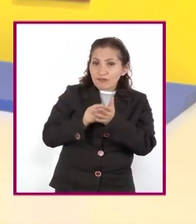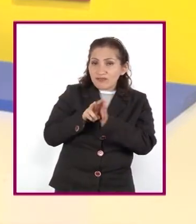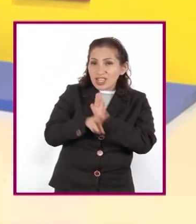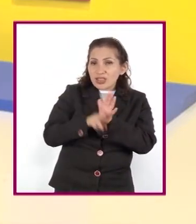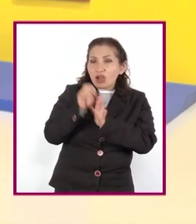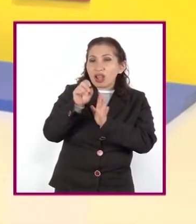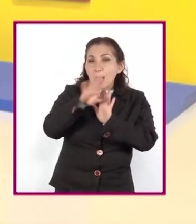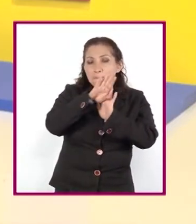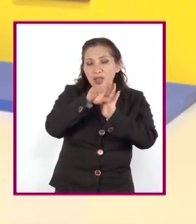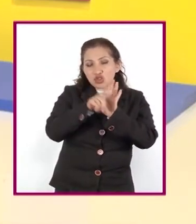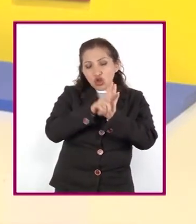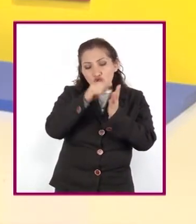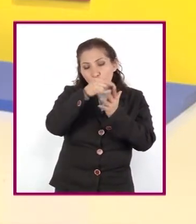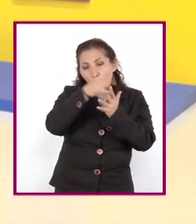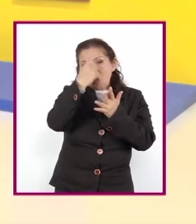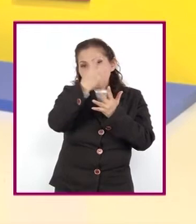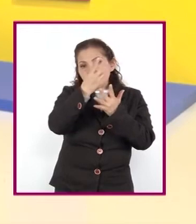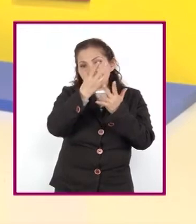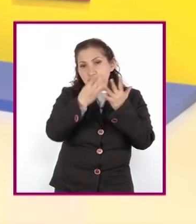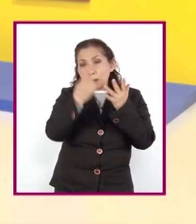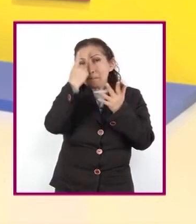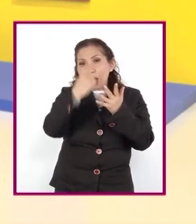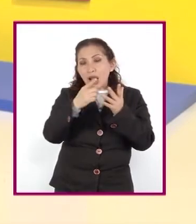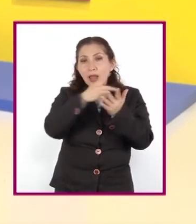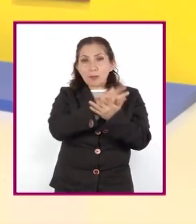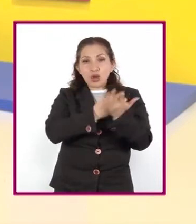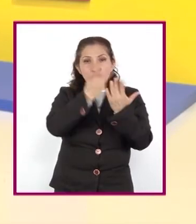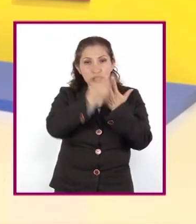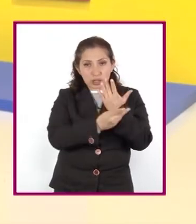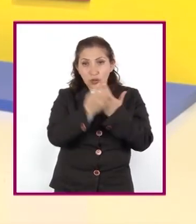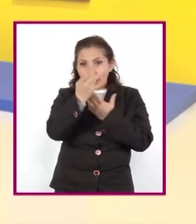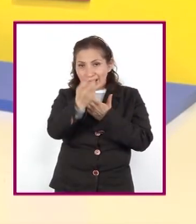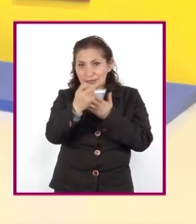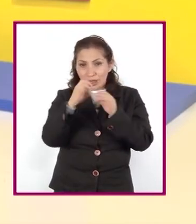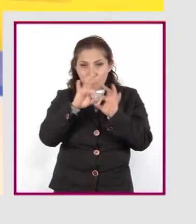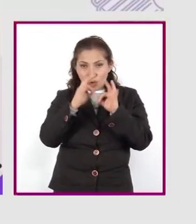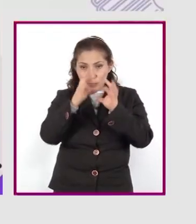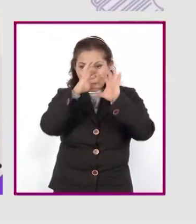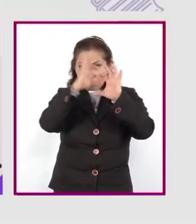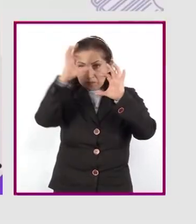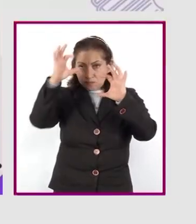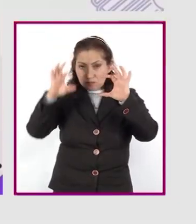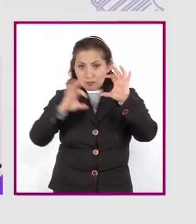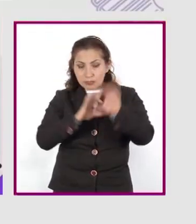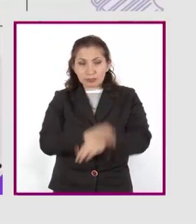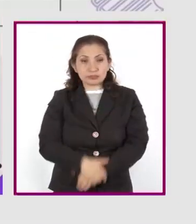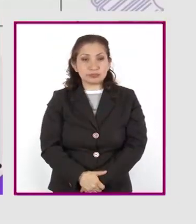la metodología o pasos de un proyecto mediante el siguiente esquema?